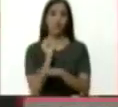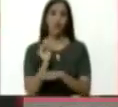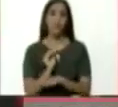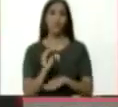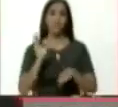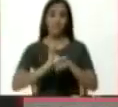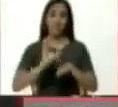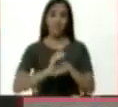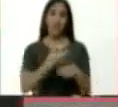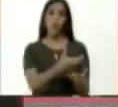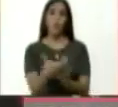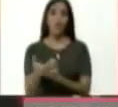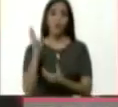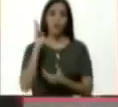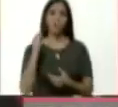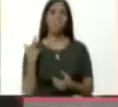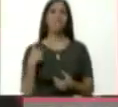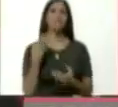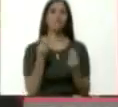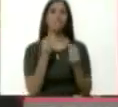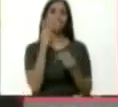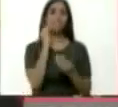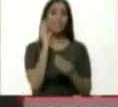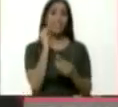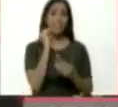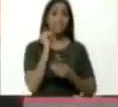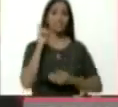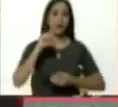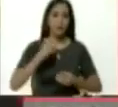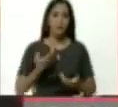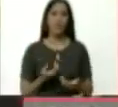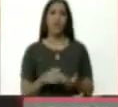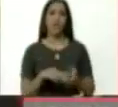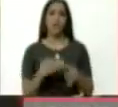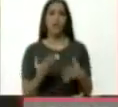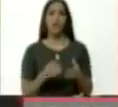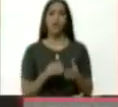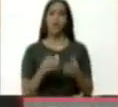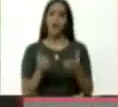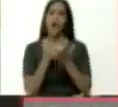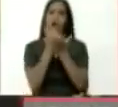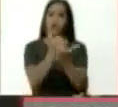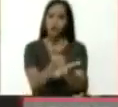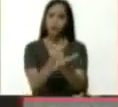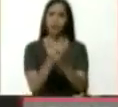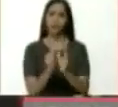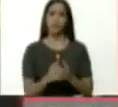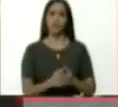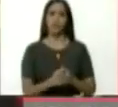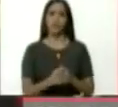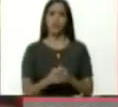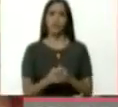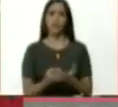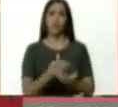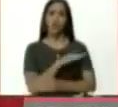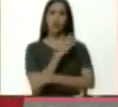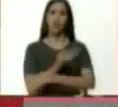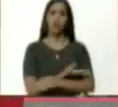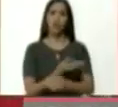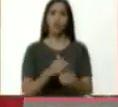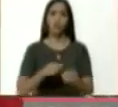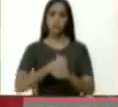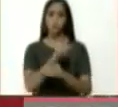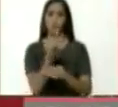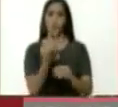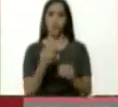los bomberos venezolanos tienen muchas experiencias en esa área, también mandar unos refuerzos allí, pues, y se conformara una gran fuerza